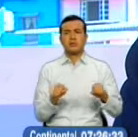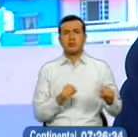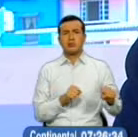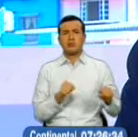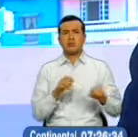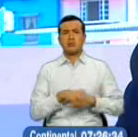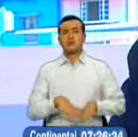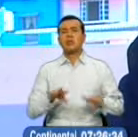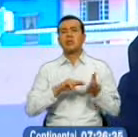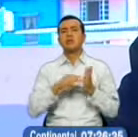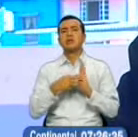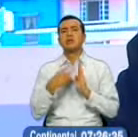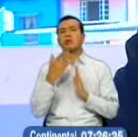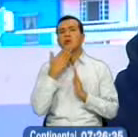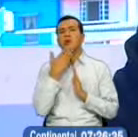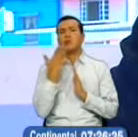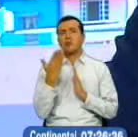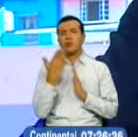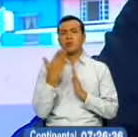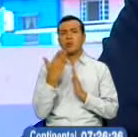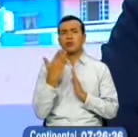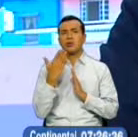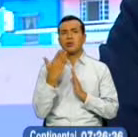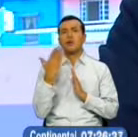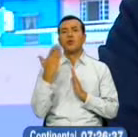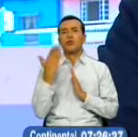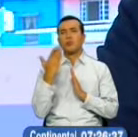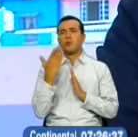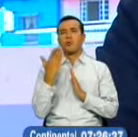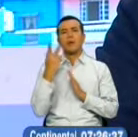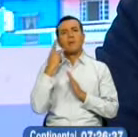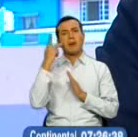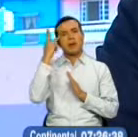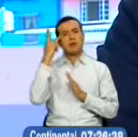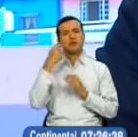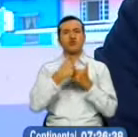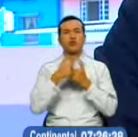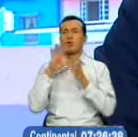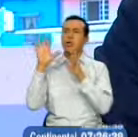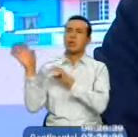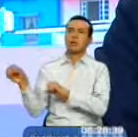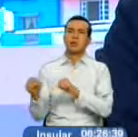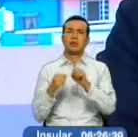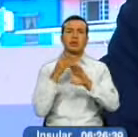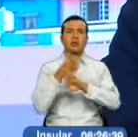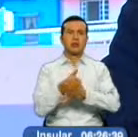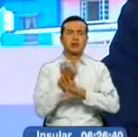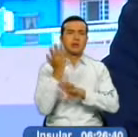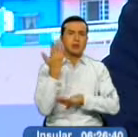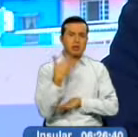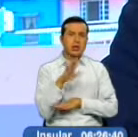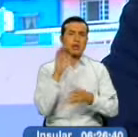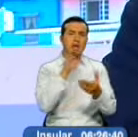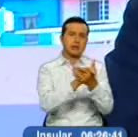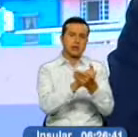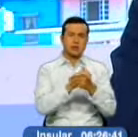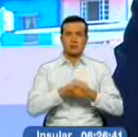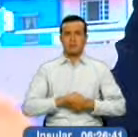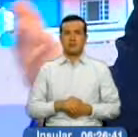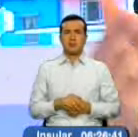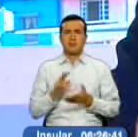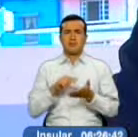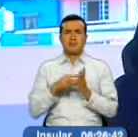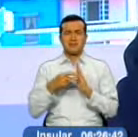Santa Elena, quiere decir que se le llevan a vivir con los padres del novio para luego potencialmente casarse. Es